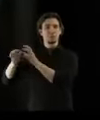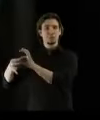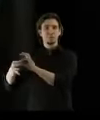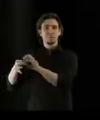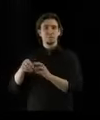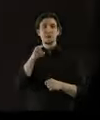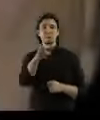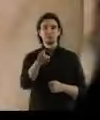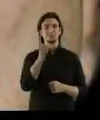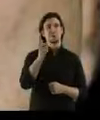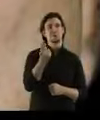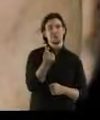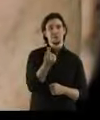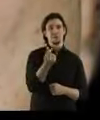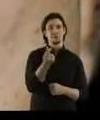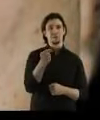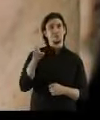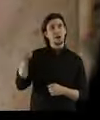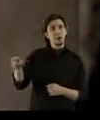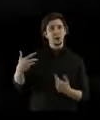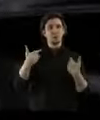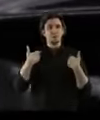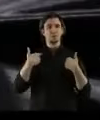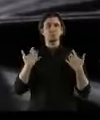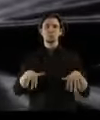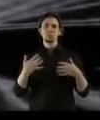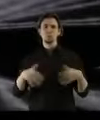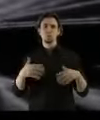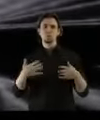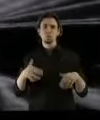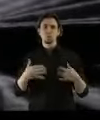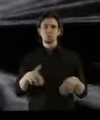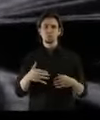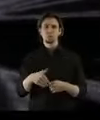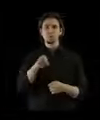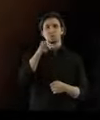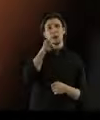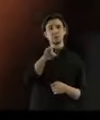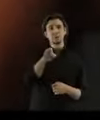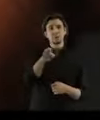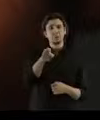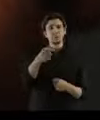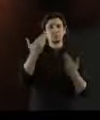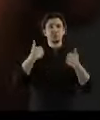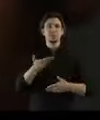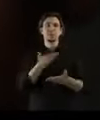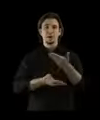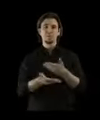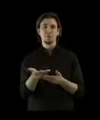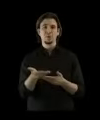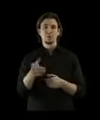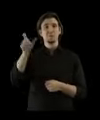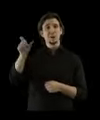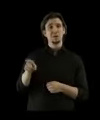esclavitud. Para ti es solo dinero. Para ella es un sufrimiento que no tiene precio. Para ti es un simple